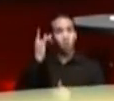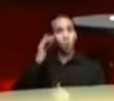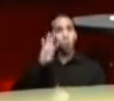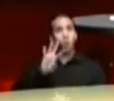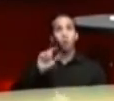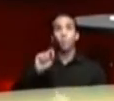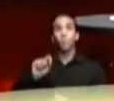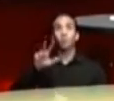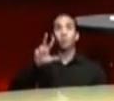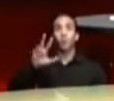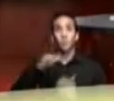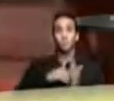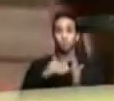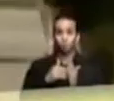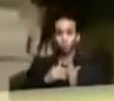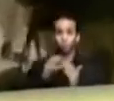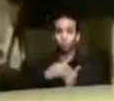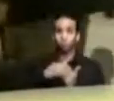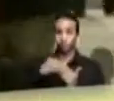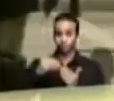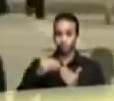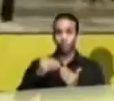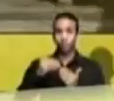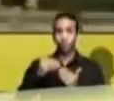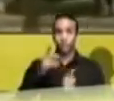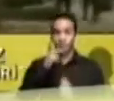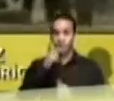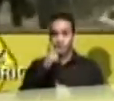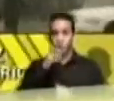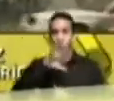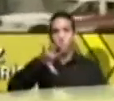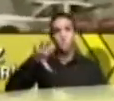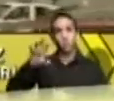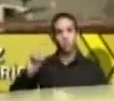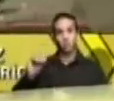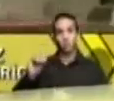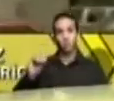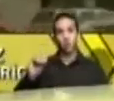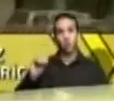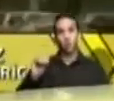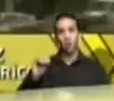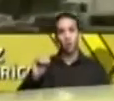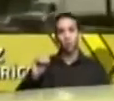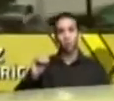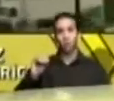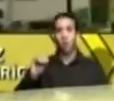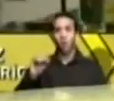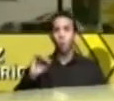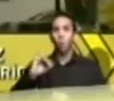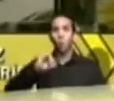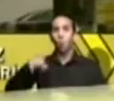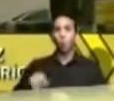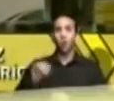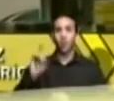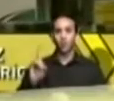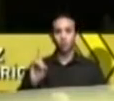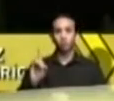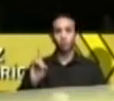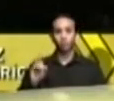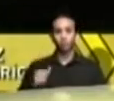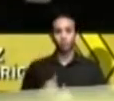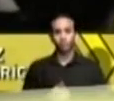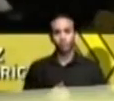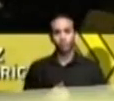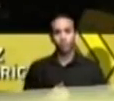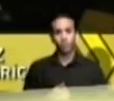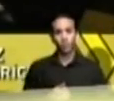4.3 millones que realizará la compañía Monsanto en el municipio de Juana Díaz. De acuerdo al secretario del Departamento de